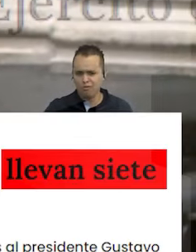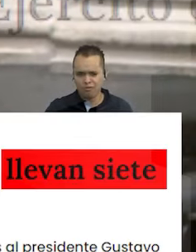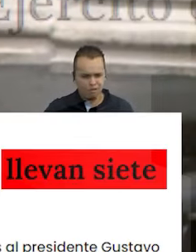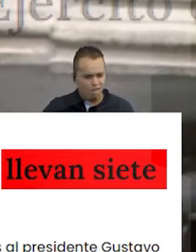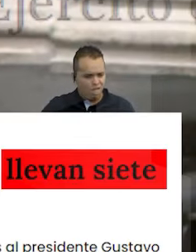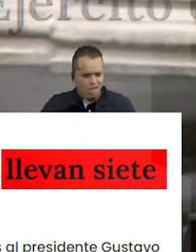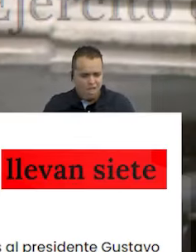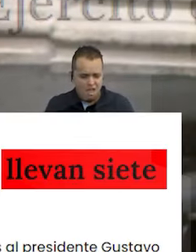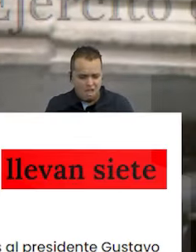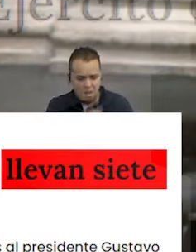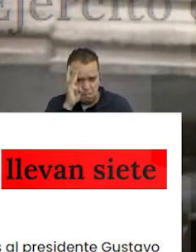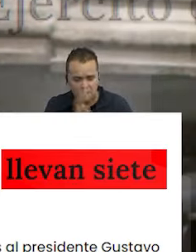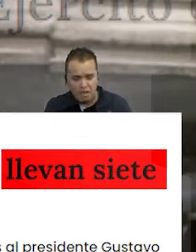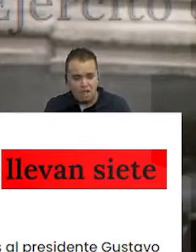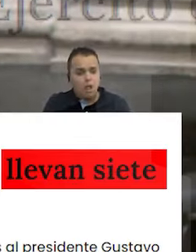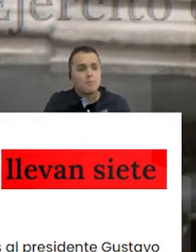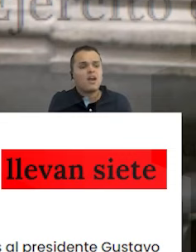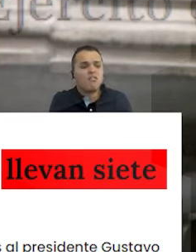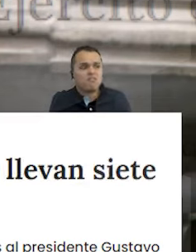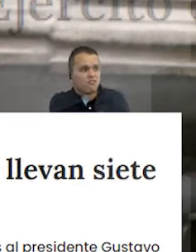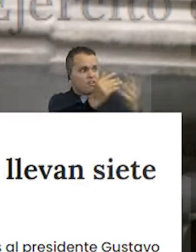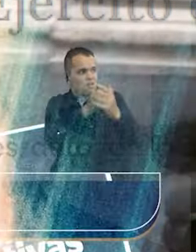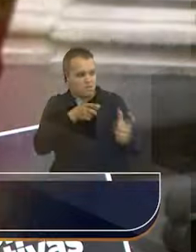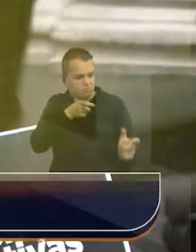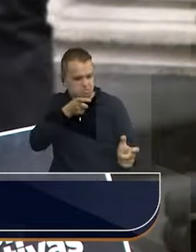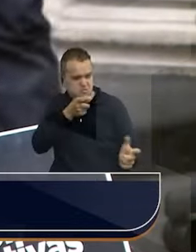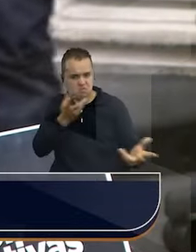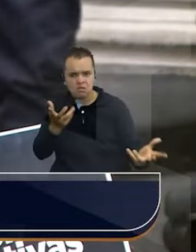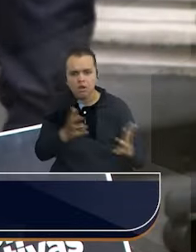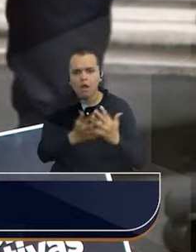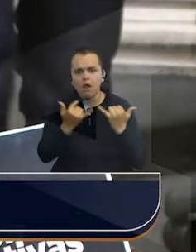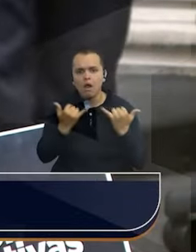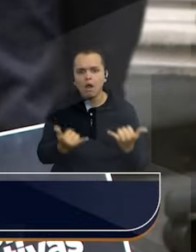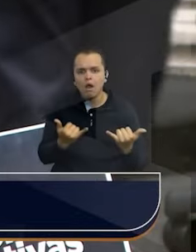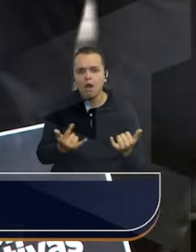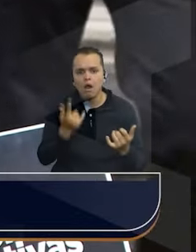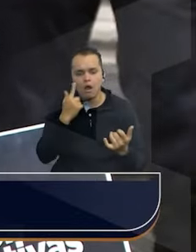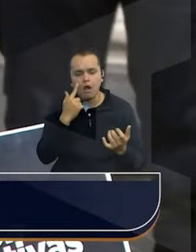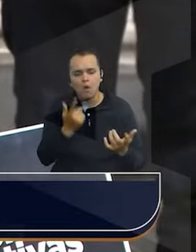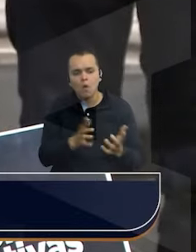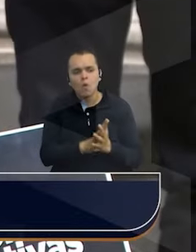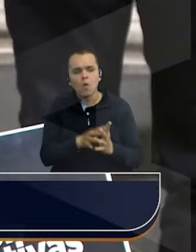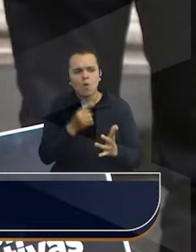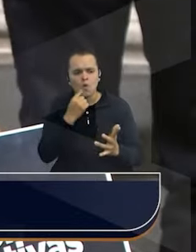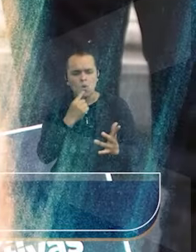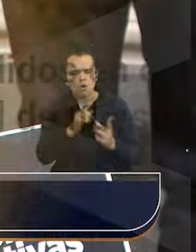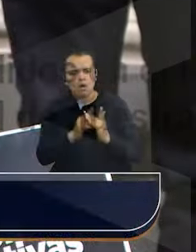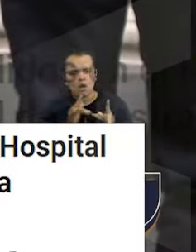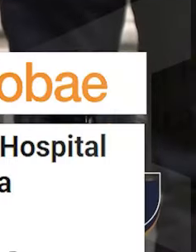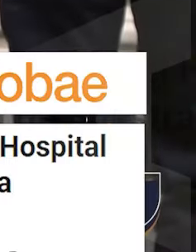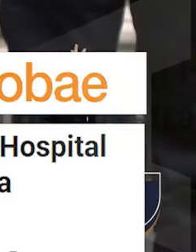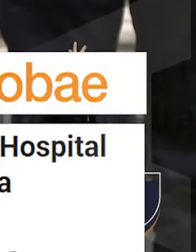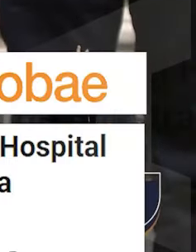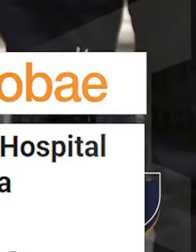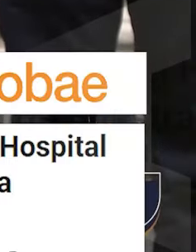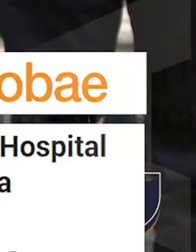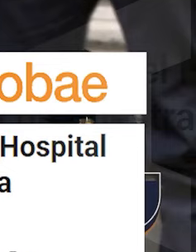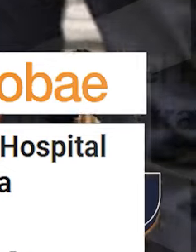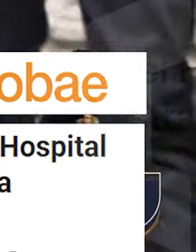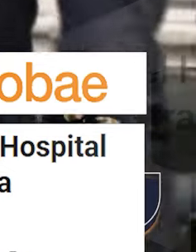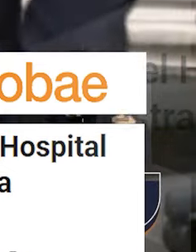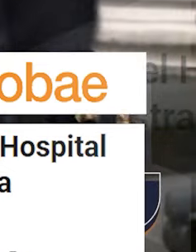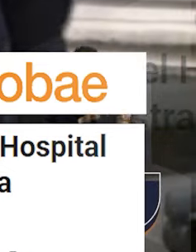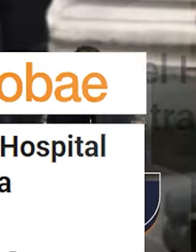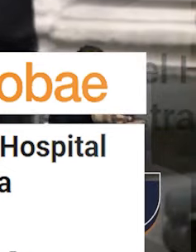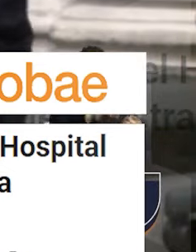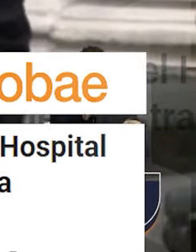aguantar hambre, los envían como carne de cañón a la guerra y ahora les van a meter en el Hospital Central Militar a